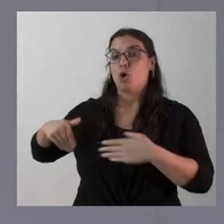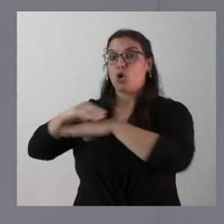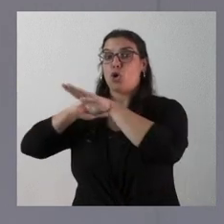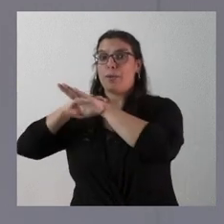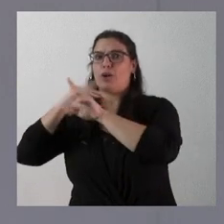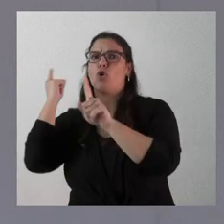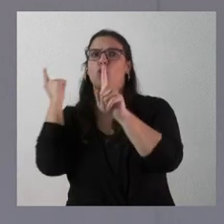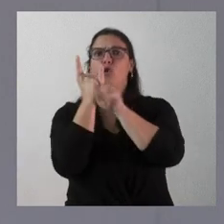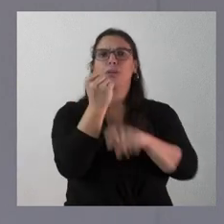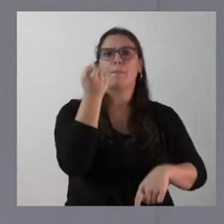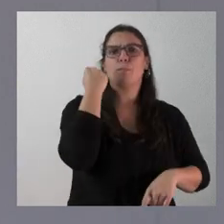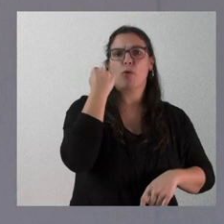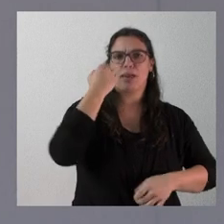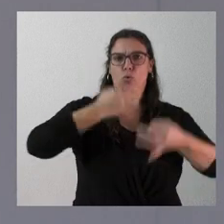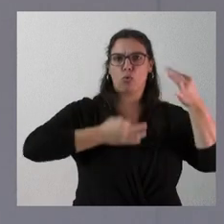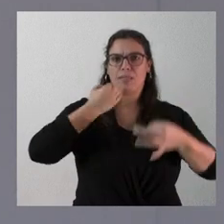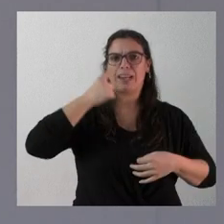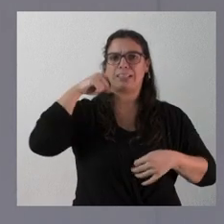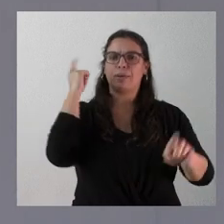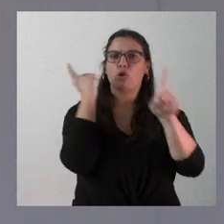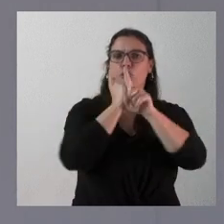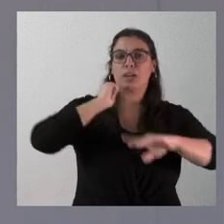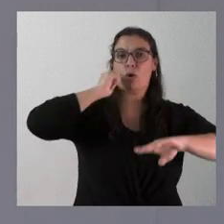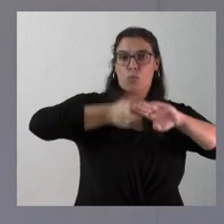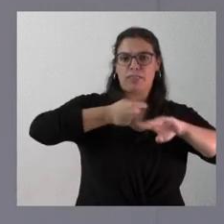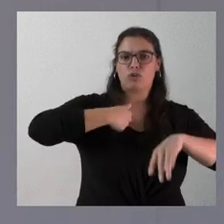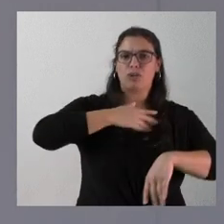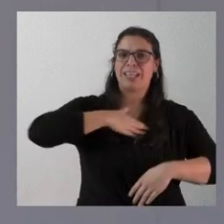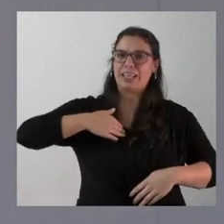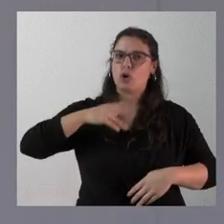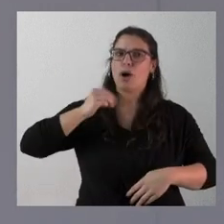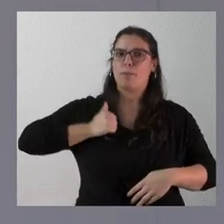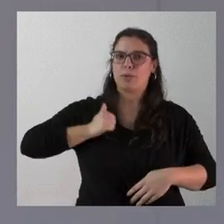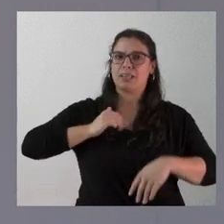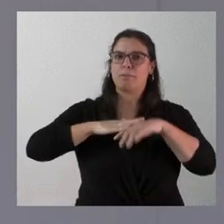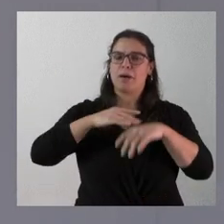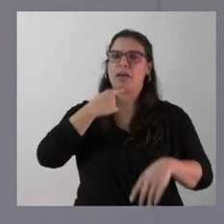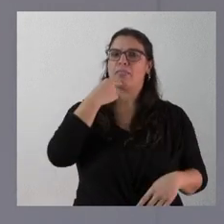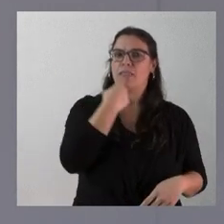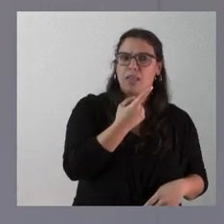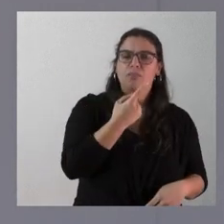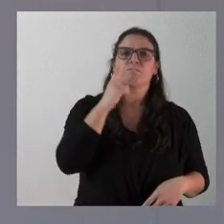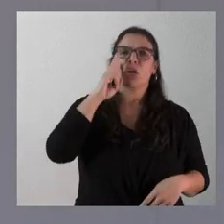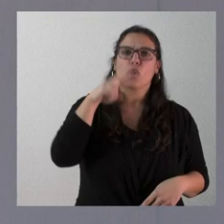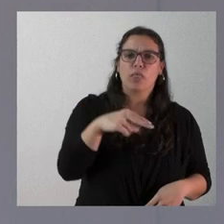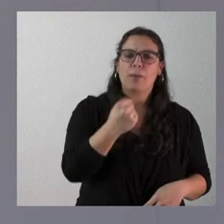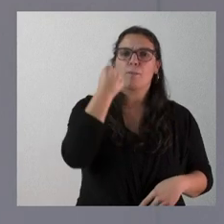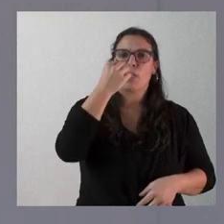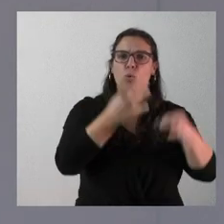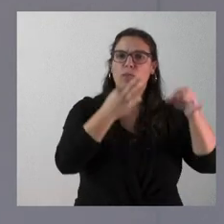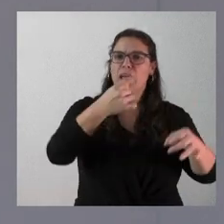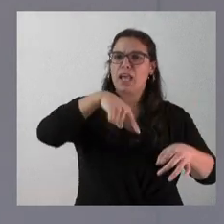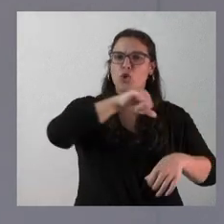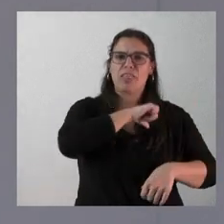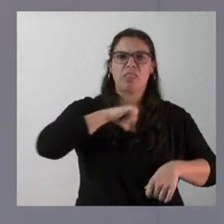los jueces yo desde aquí quiero tener unas palabras de reconocimiento un poder independiente que es el poder judicial los jueces